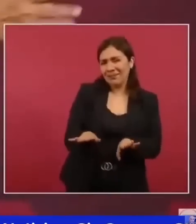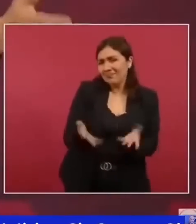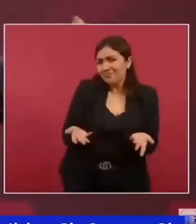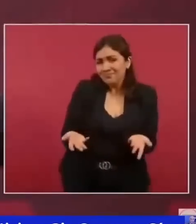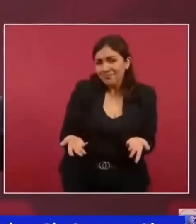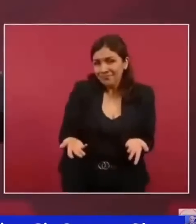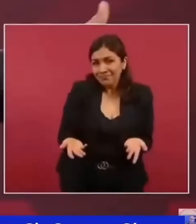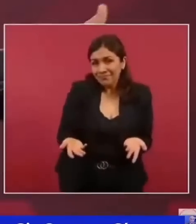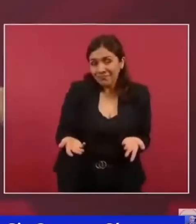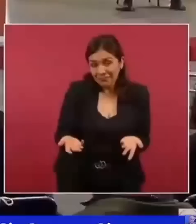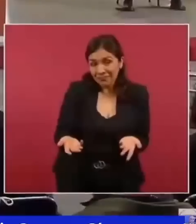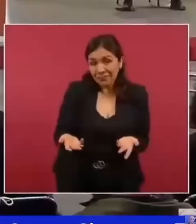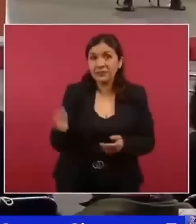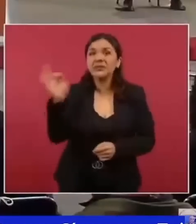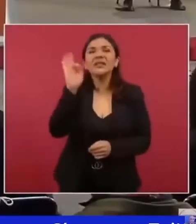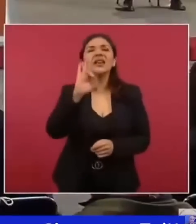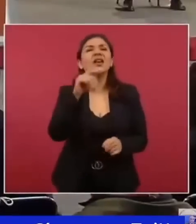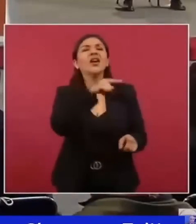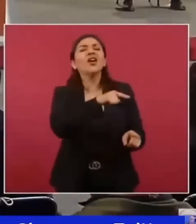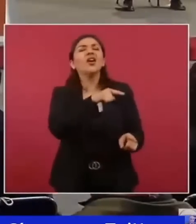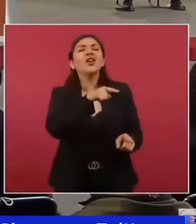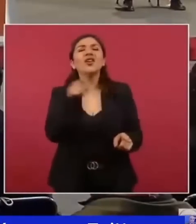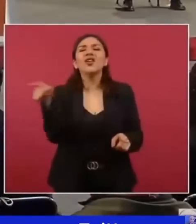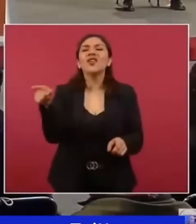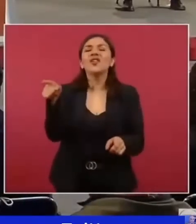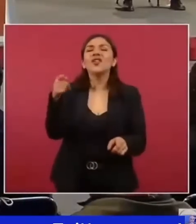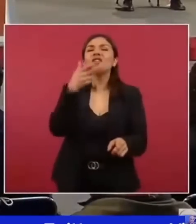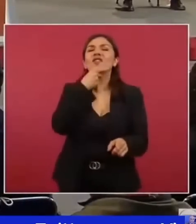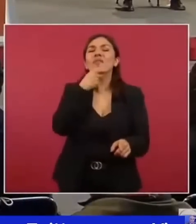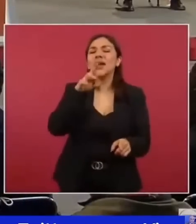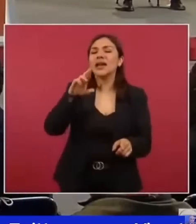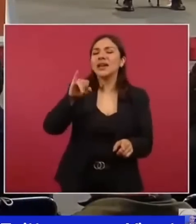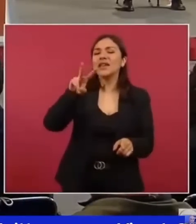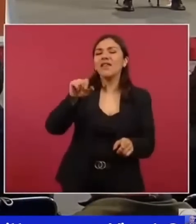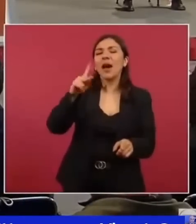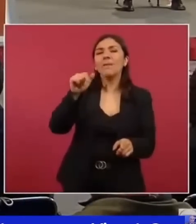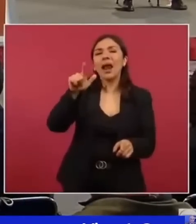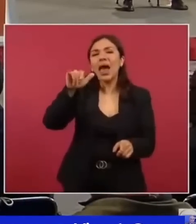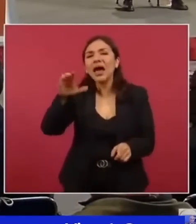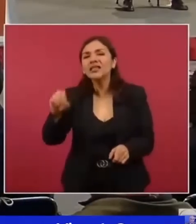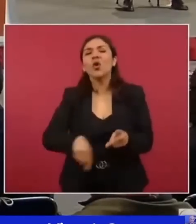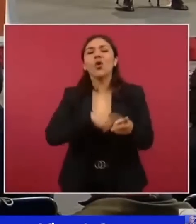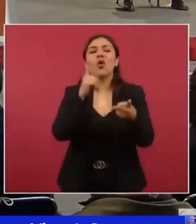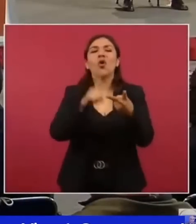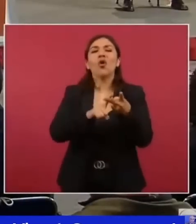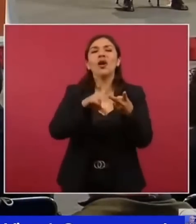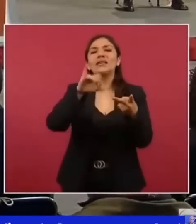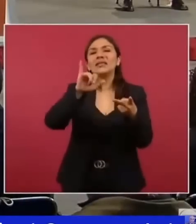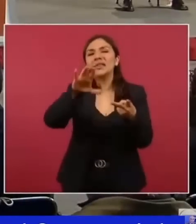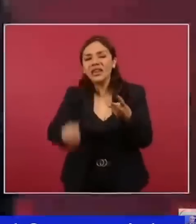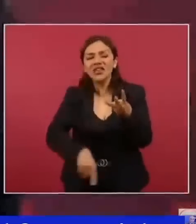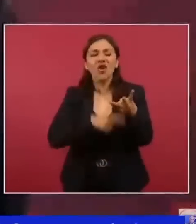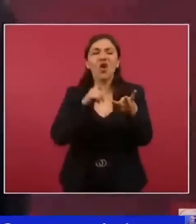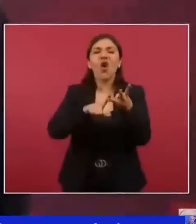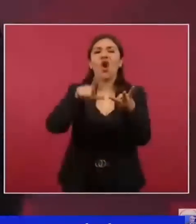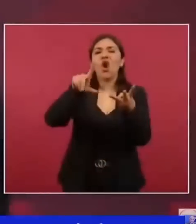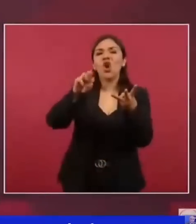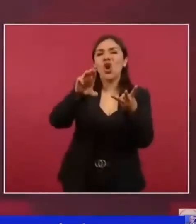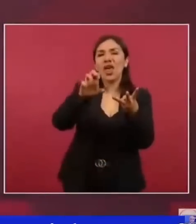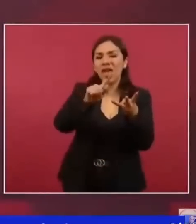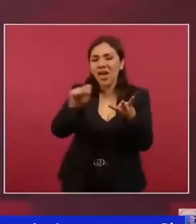No, si fuese por Gómez, ¿cómo se llama? Riva Palacio, o por Ciro, o por Loret, o